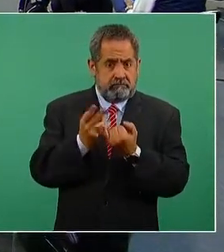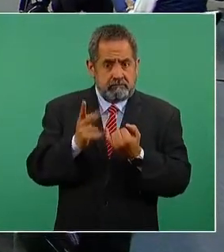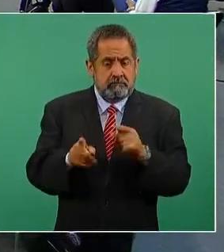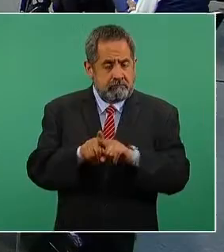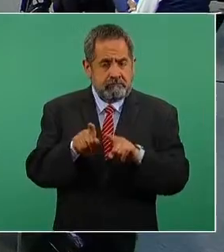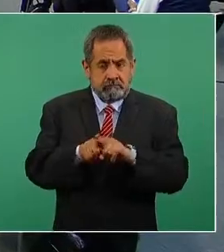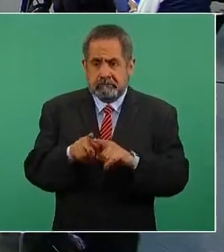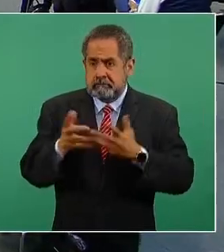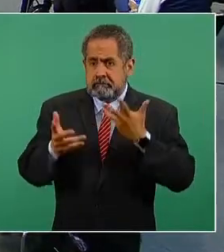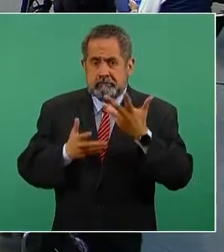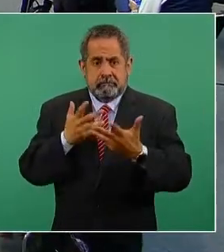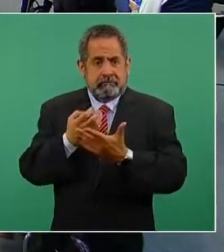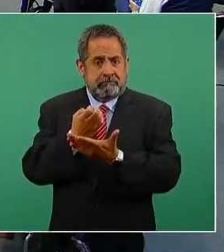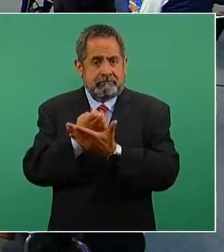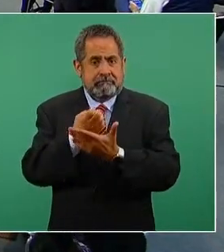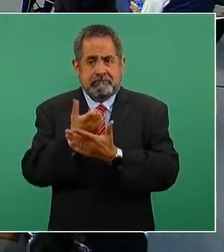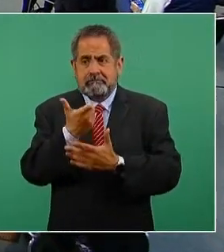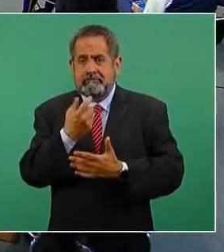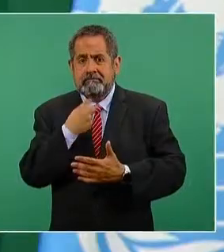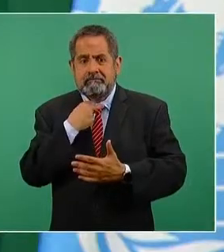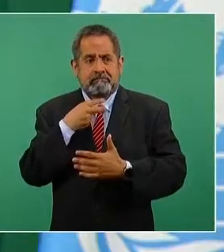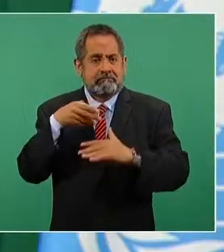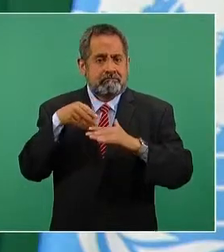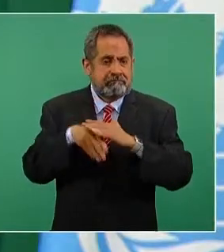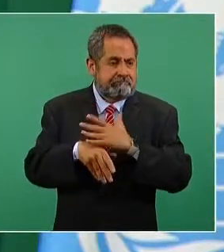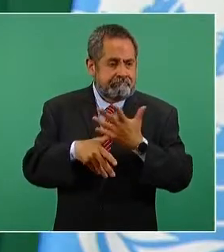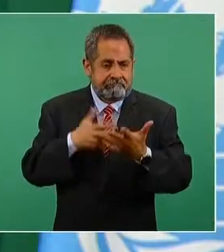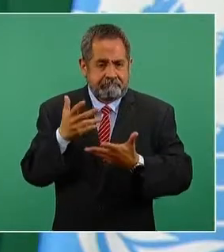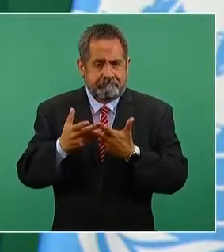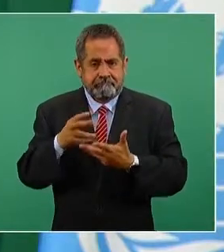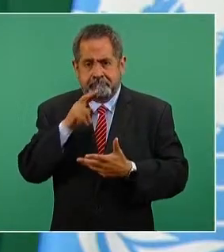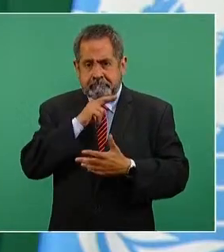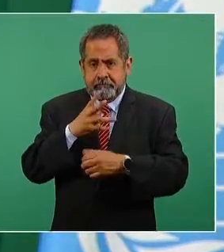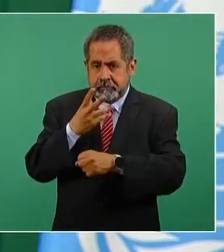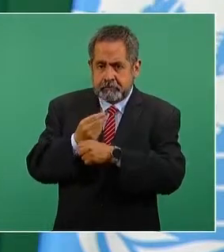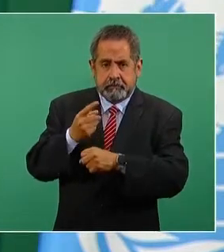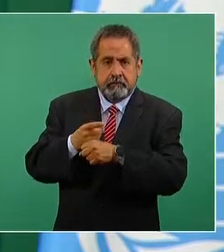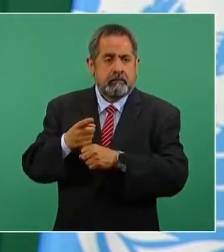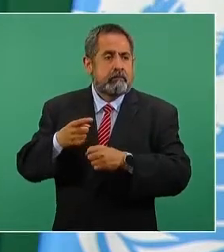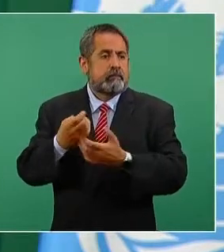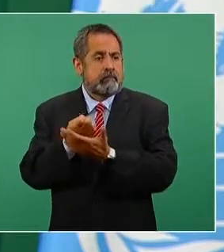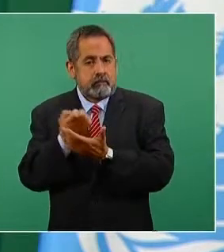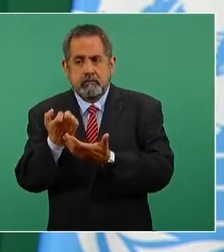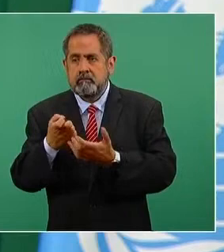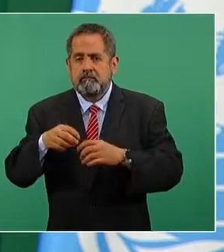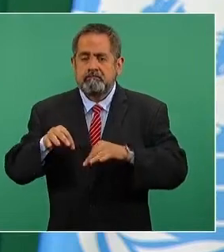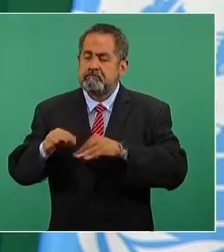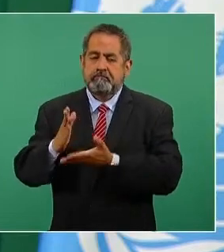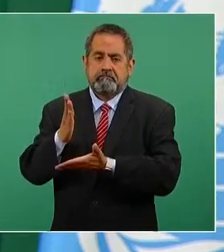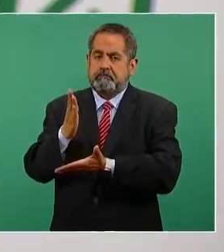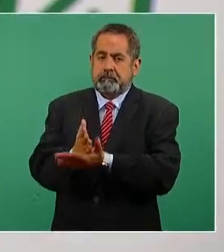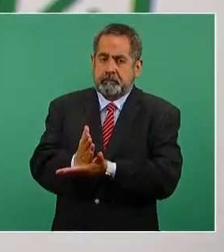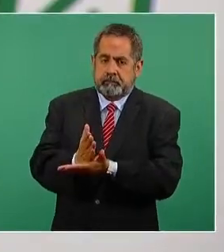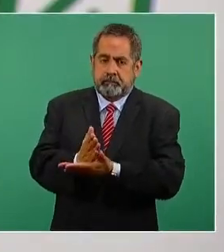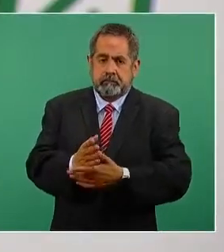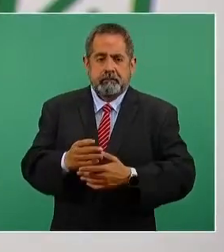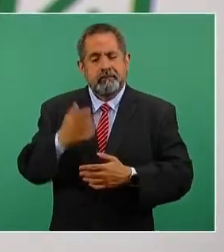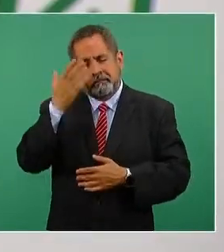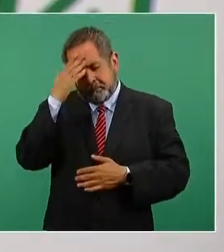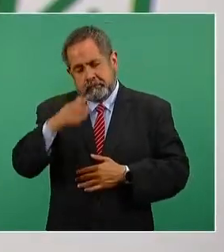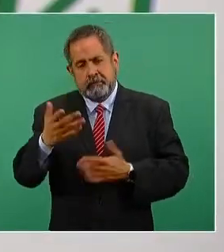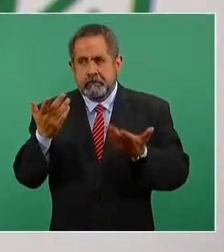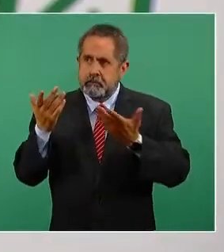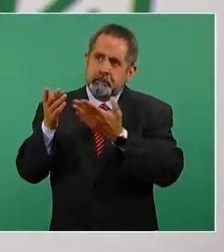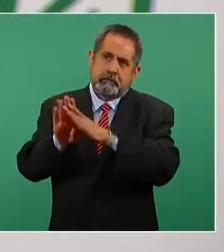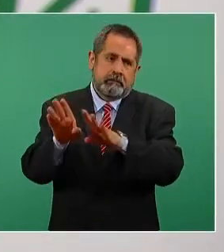de eso. Hemos tenido que diseñar restricciones a la actividad económica que tienen que ver con sana distancia o